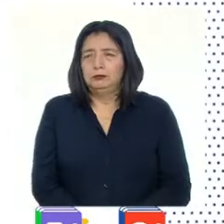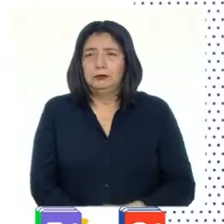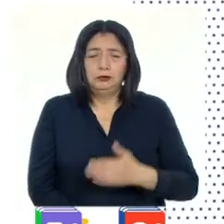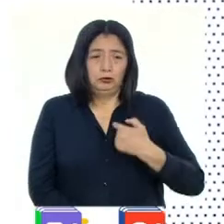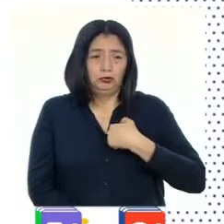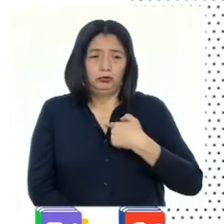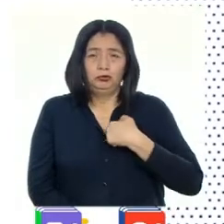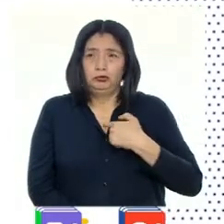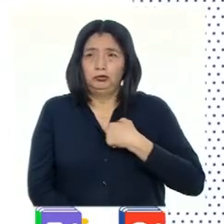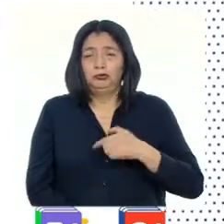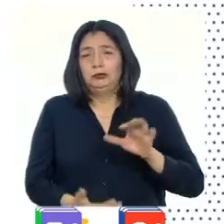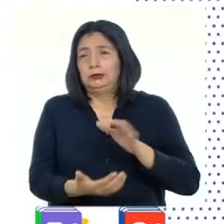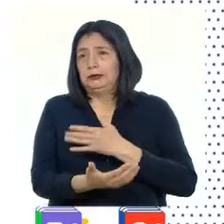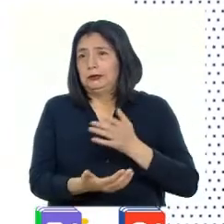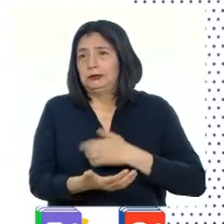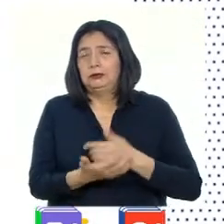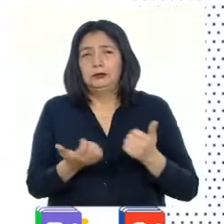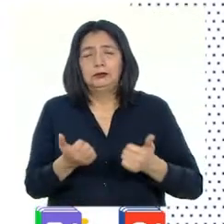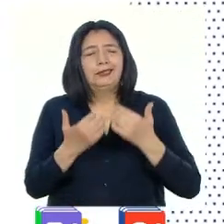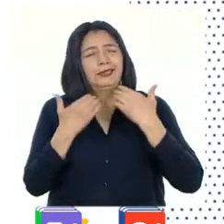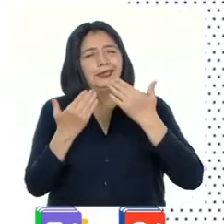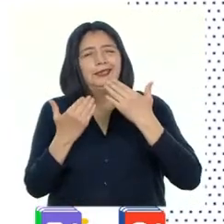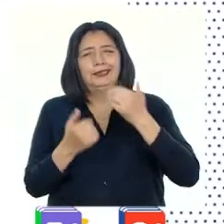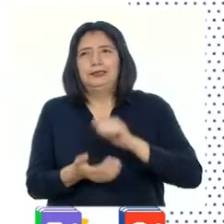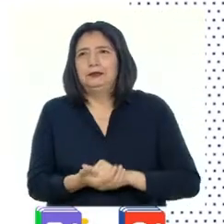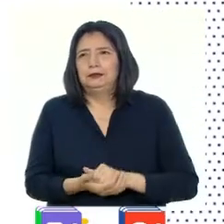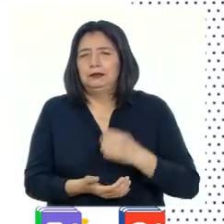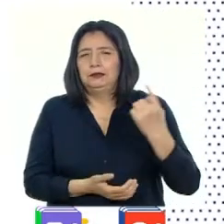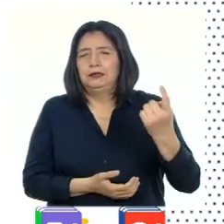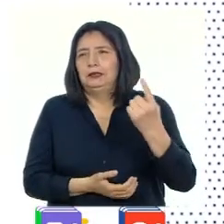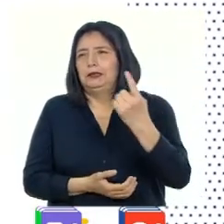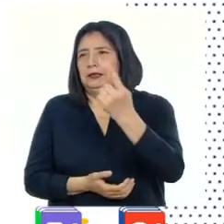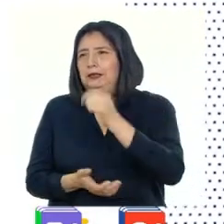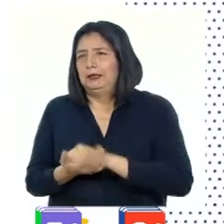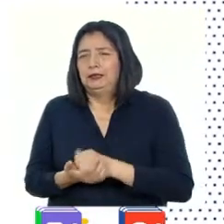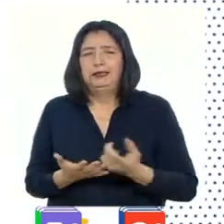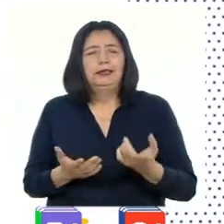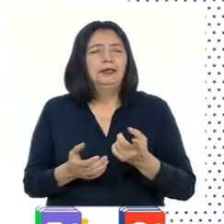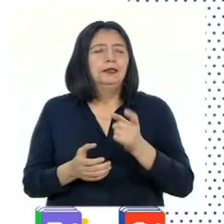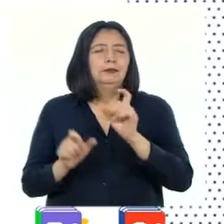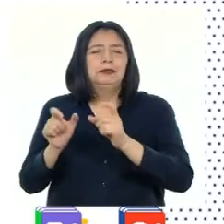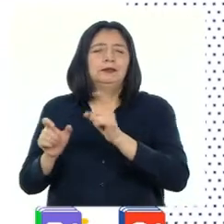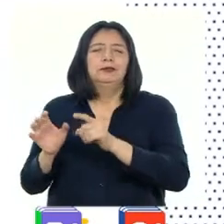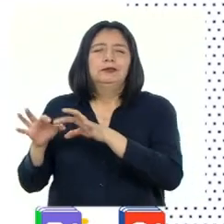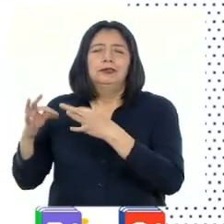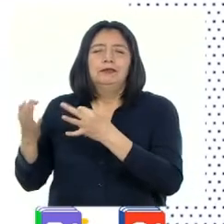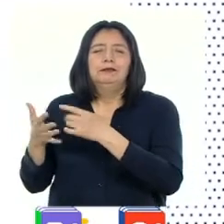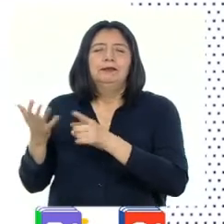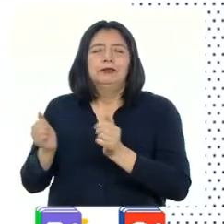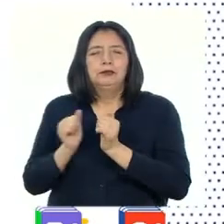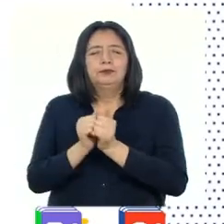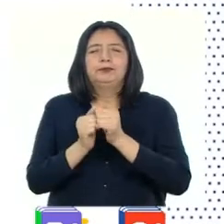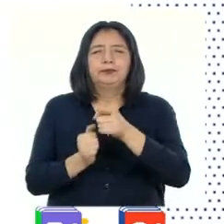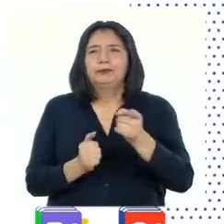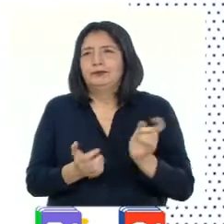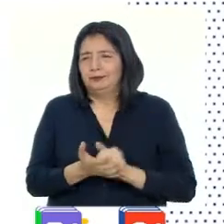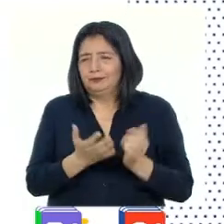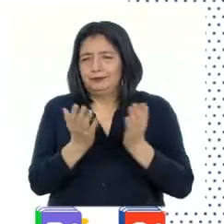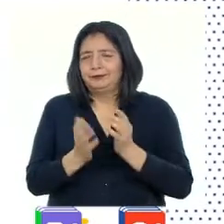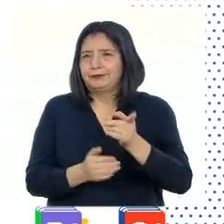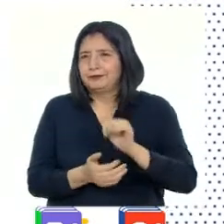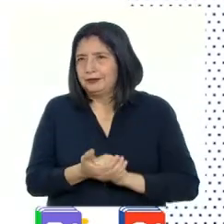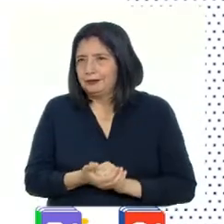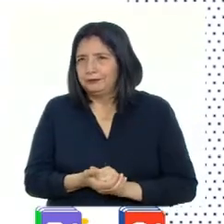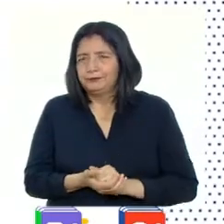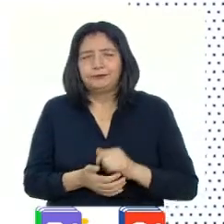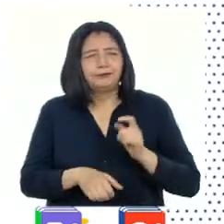mi caso, la canción será en agradecimiento a cada miembro de la familia que ha acompañado a las y los